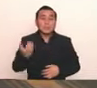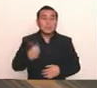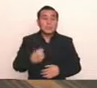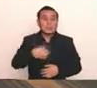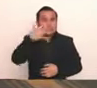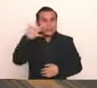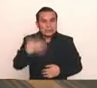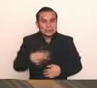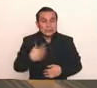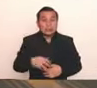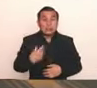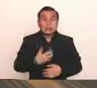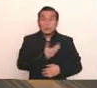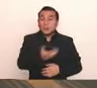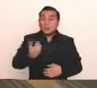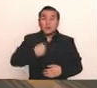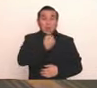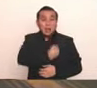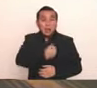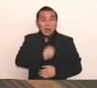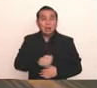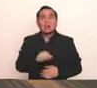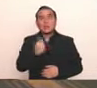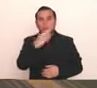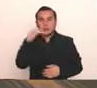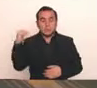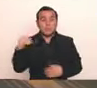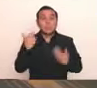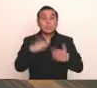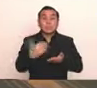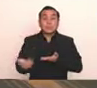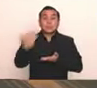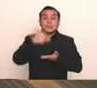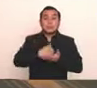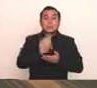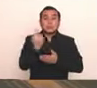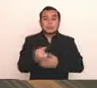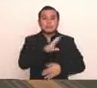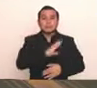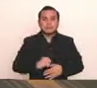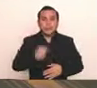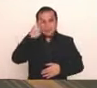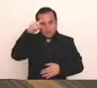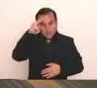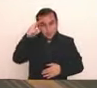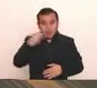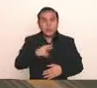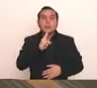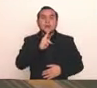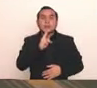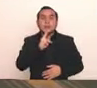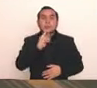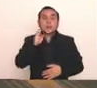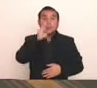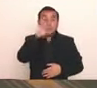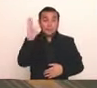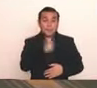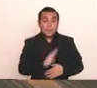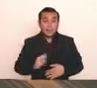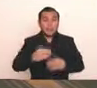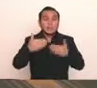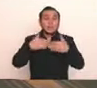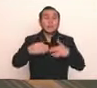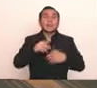vulnerabilidad están sufriendo fuera de nuestras fronteras hemos recibido compatriotas que habían cabo varados en méxico honduras guatemala belice costa rica panamá